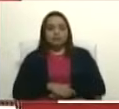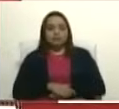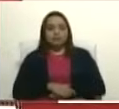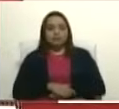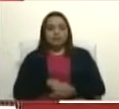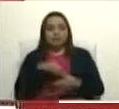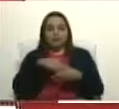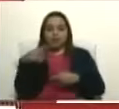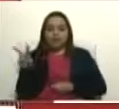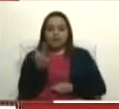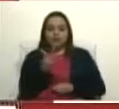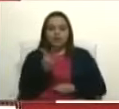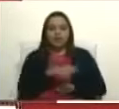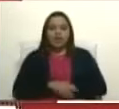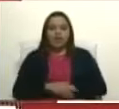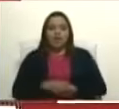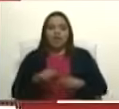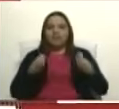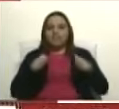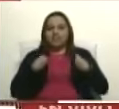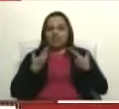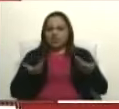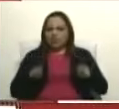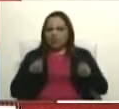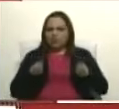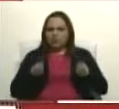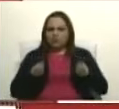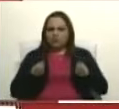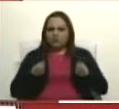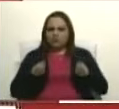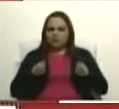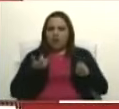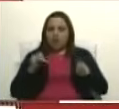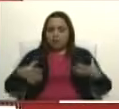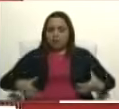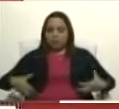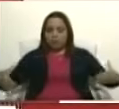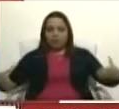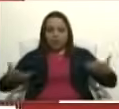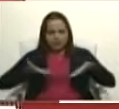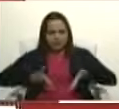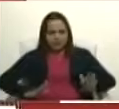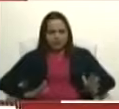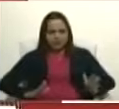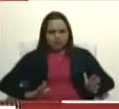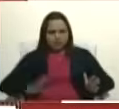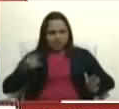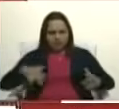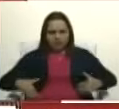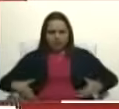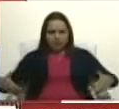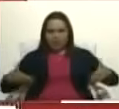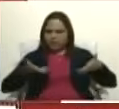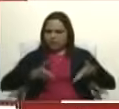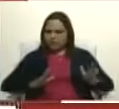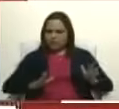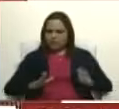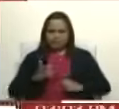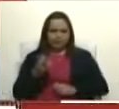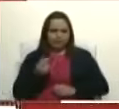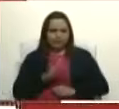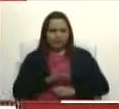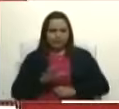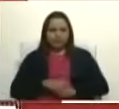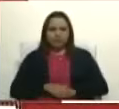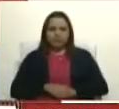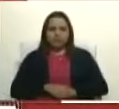Fuera de Venezuela, viviendo como, son ricos de cuna, son ricos de cuna,